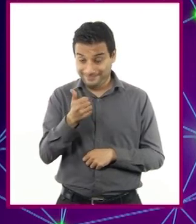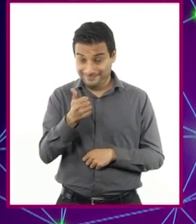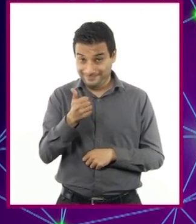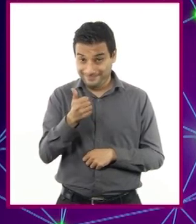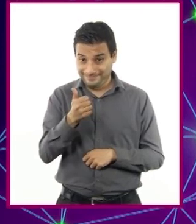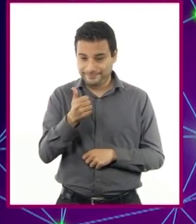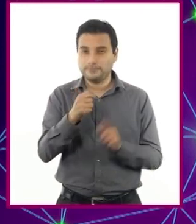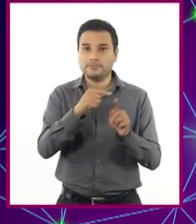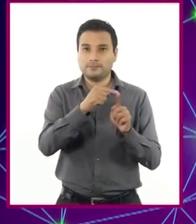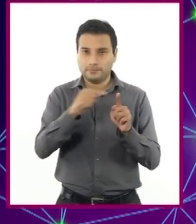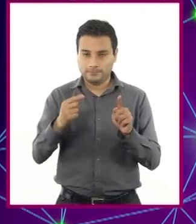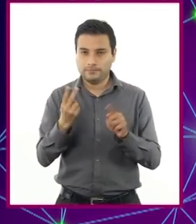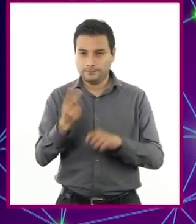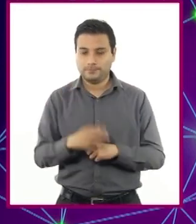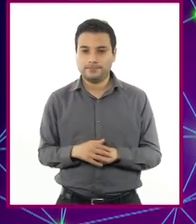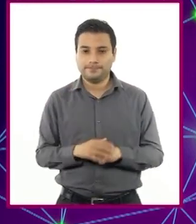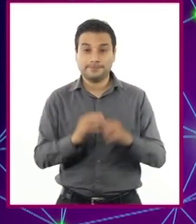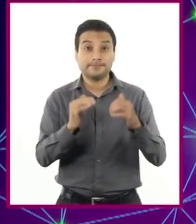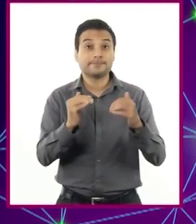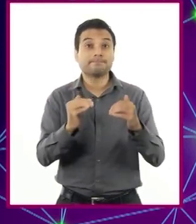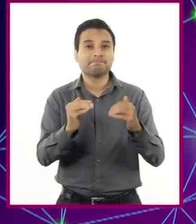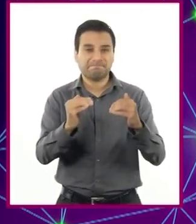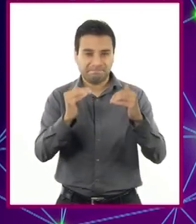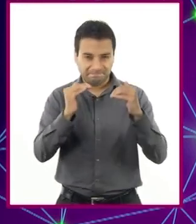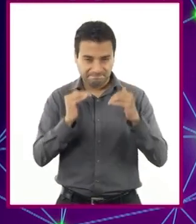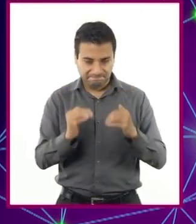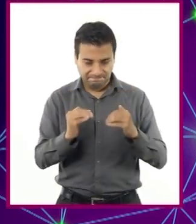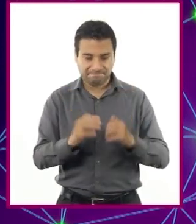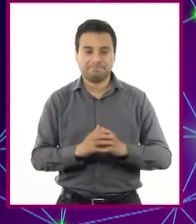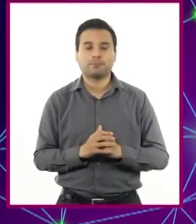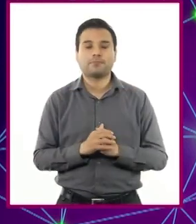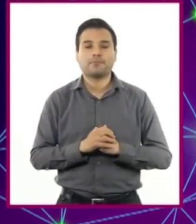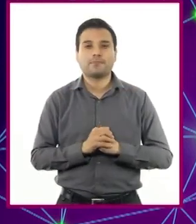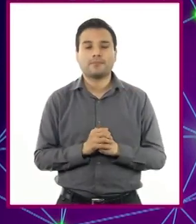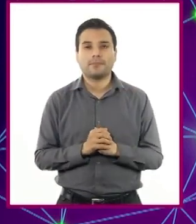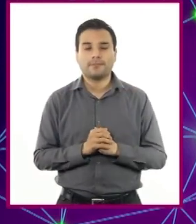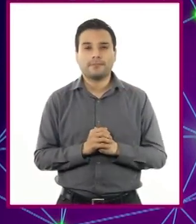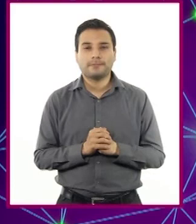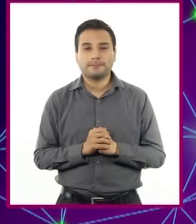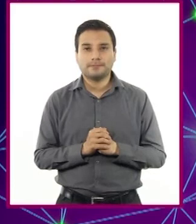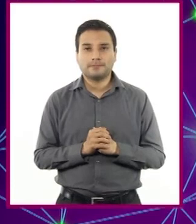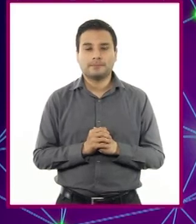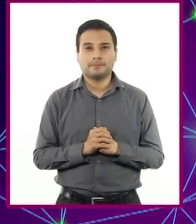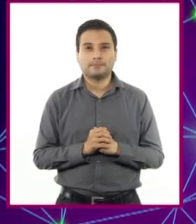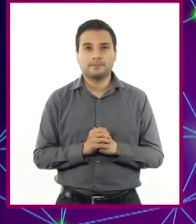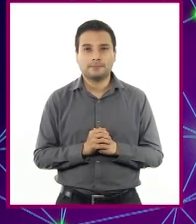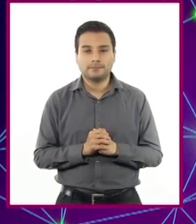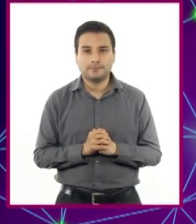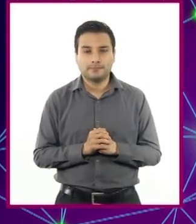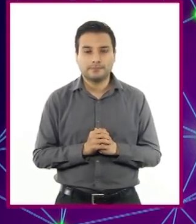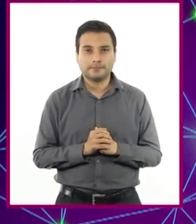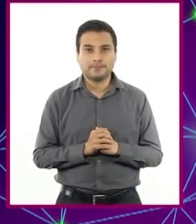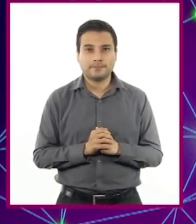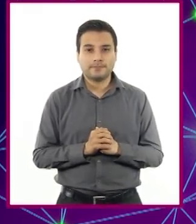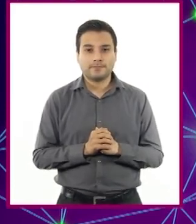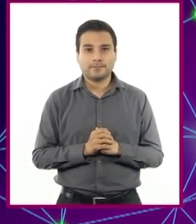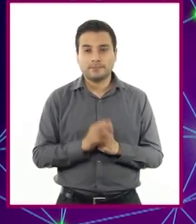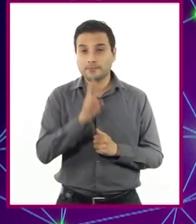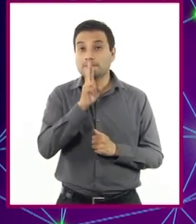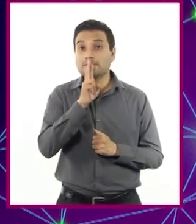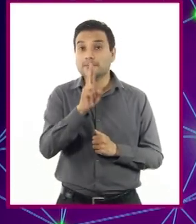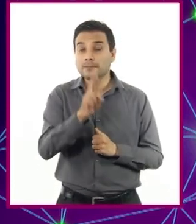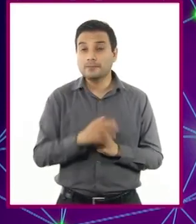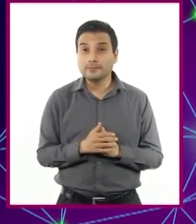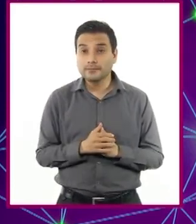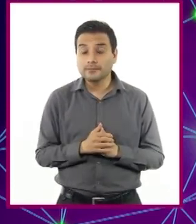cuadrados. Ahora, al dividir 11.56 decímetros cuadrados entre 2, se obtiene